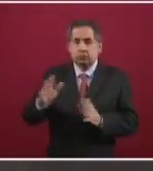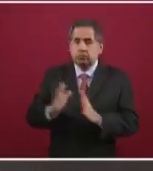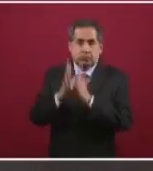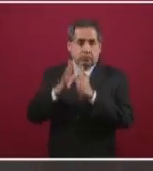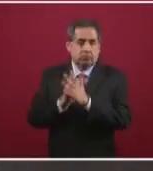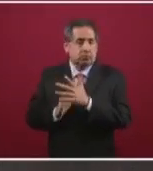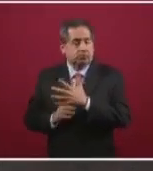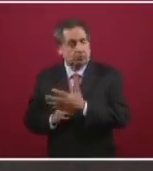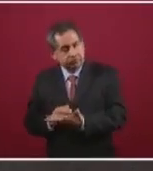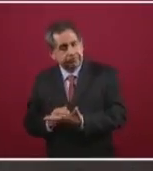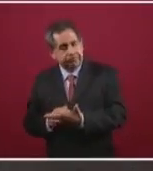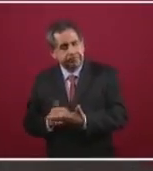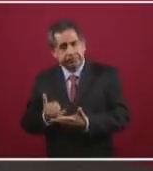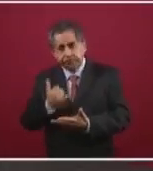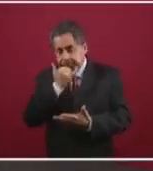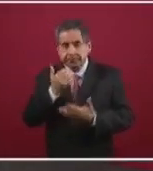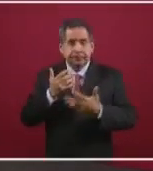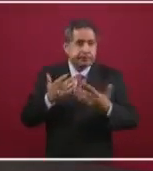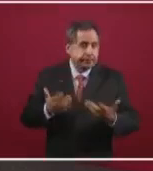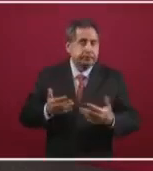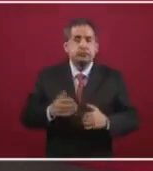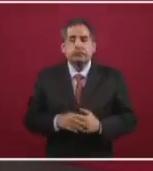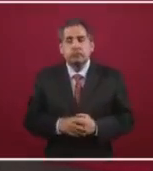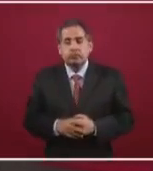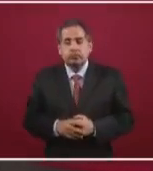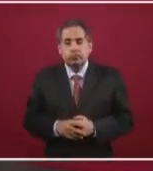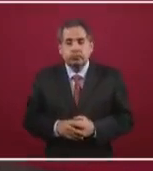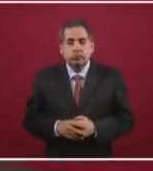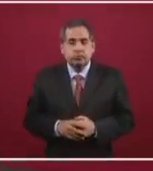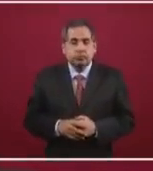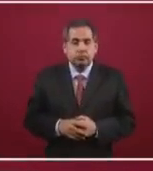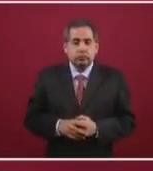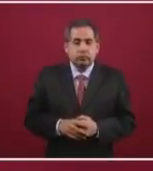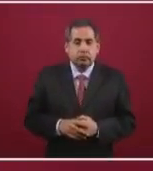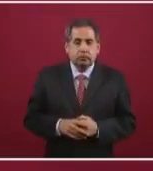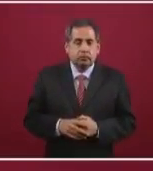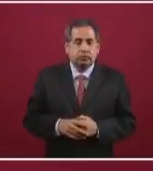Entonces, en lo que